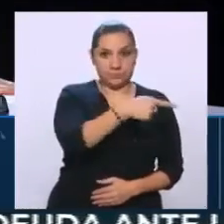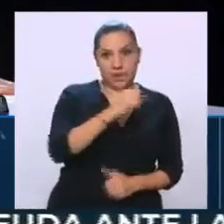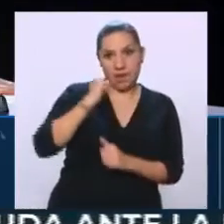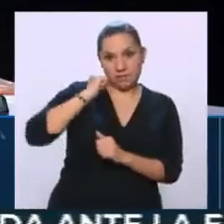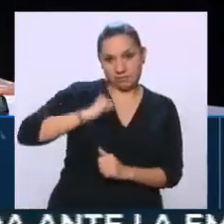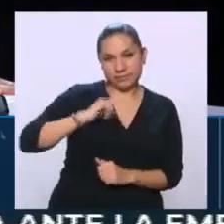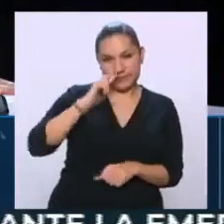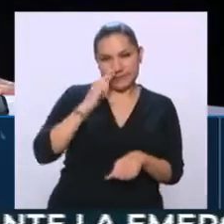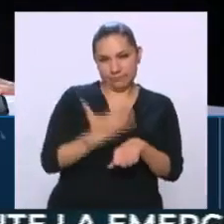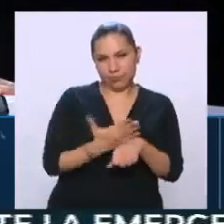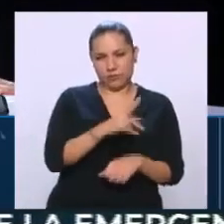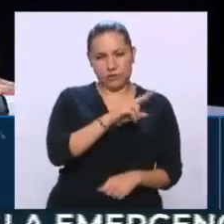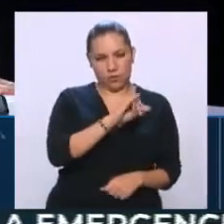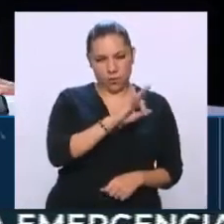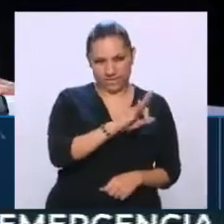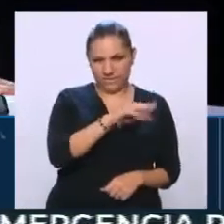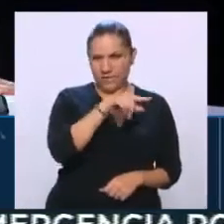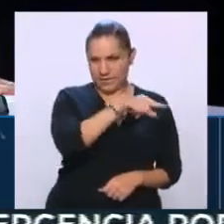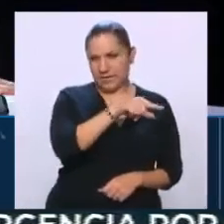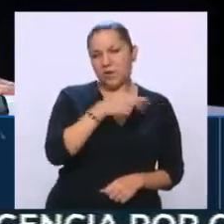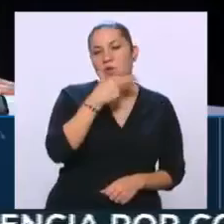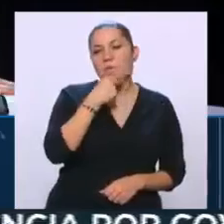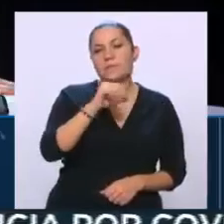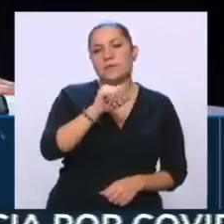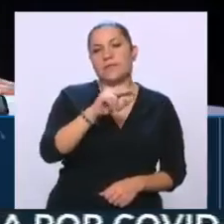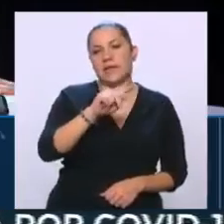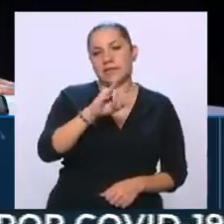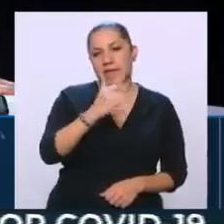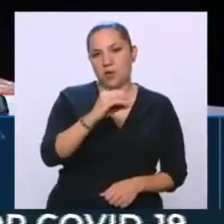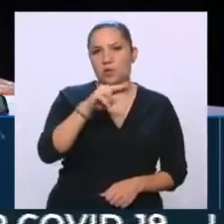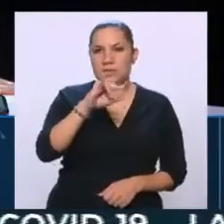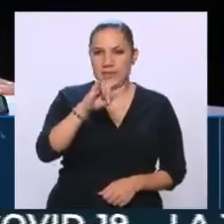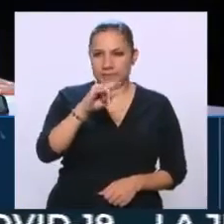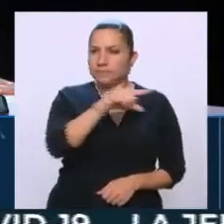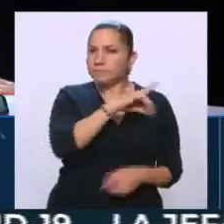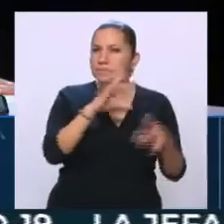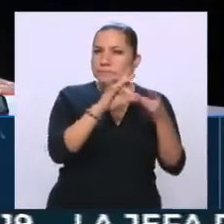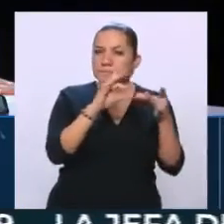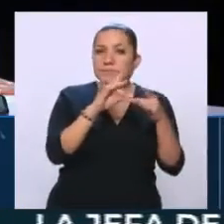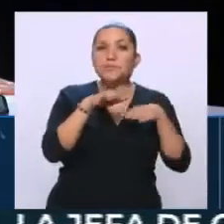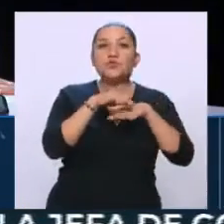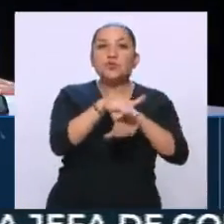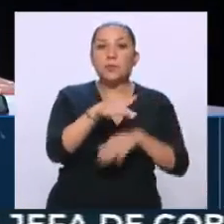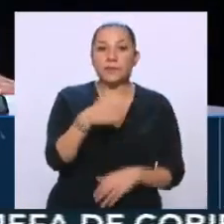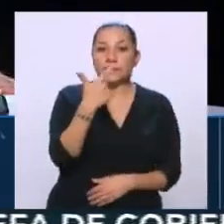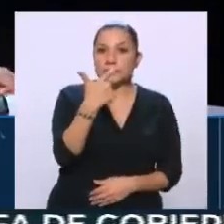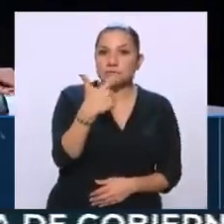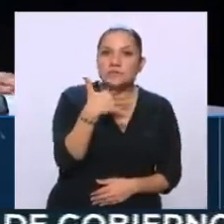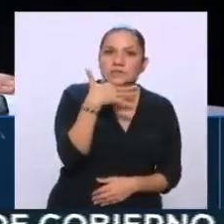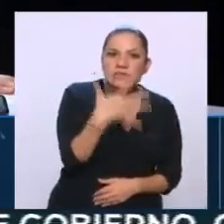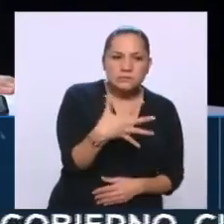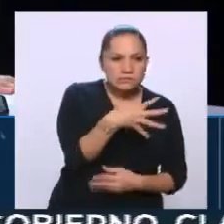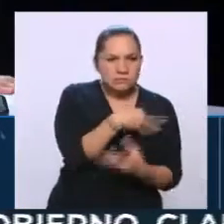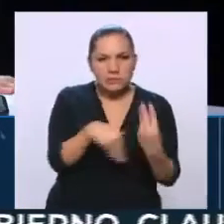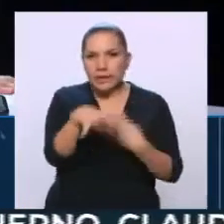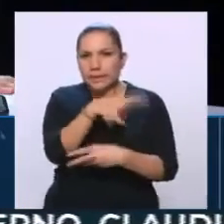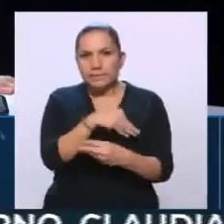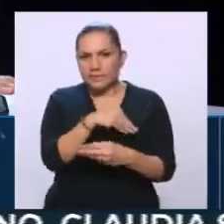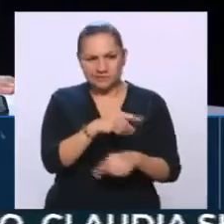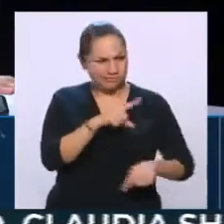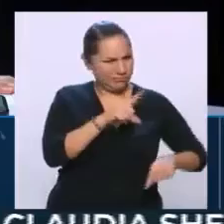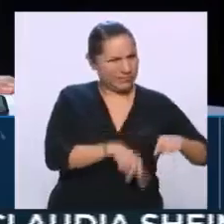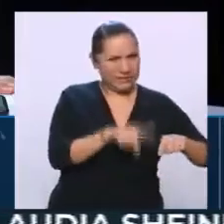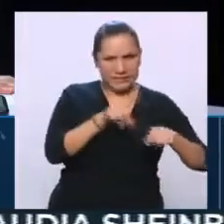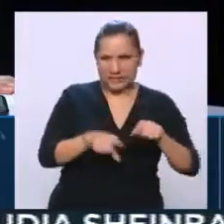Inteligencia Financiera, Santiago Nieto, presentó una estrategia nacional de combate al lavado del dinero, y esta estrategia, sin lugar a dudas,